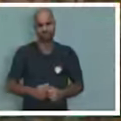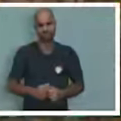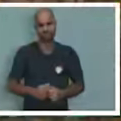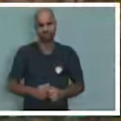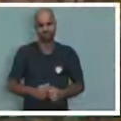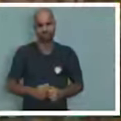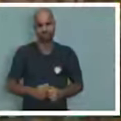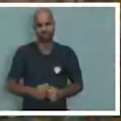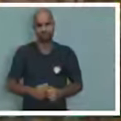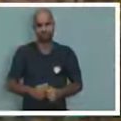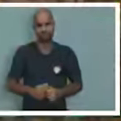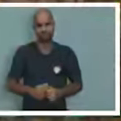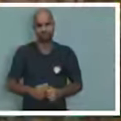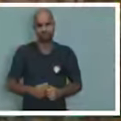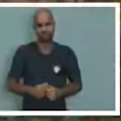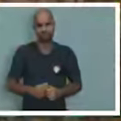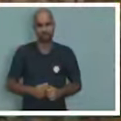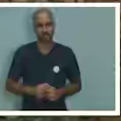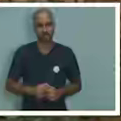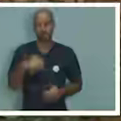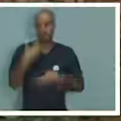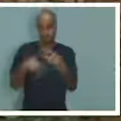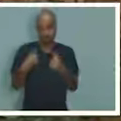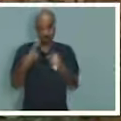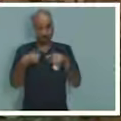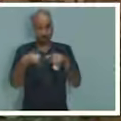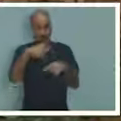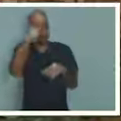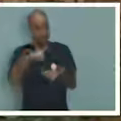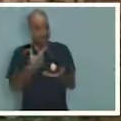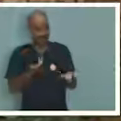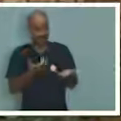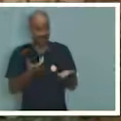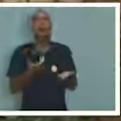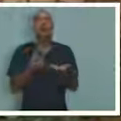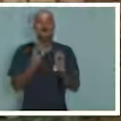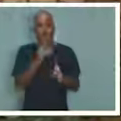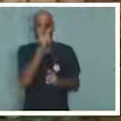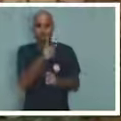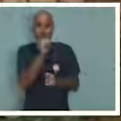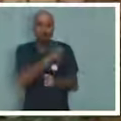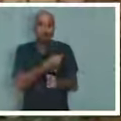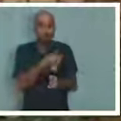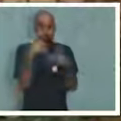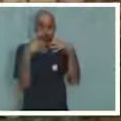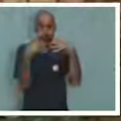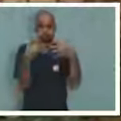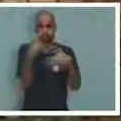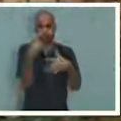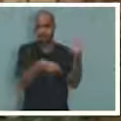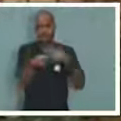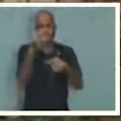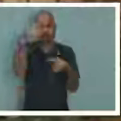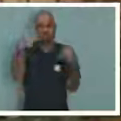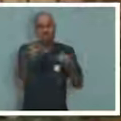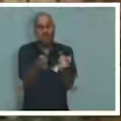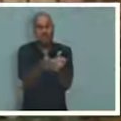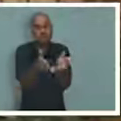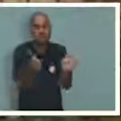Pese a la crisis económica, la genética porcina es priorizada. Es que es necesario garantizar el pie de cría y mantener las